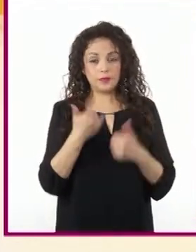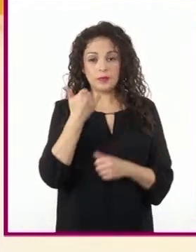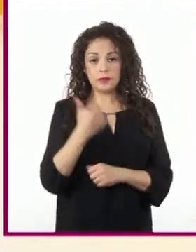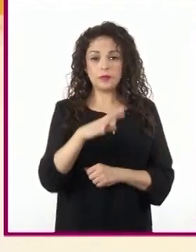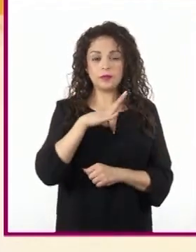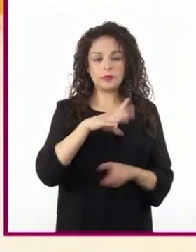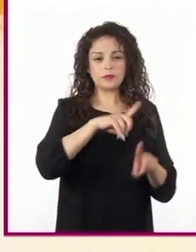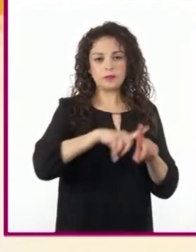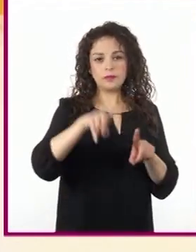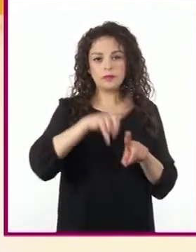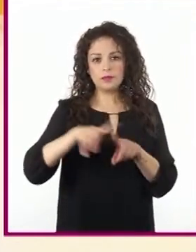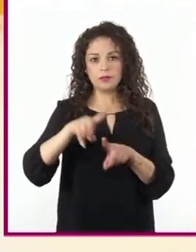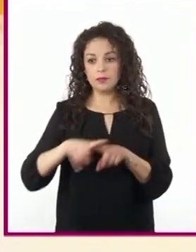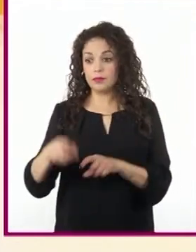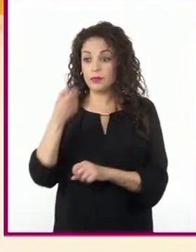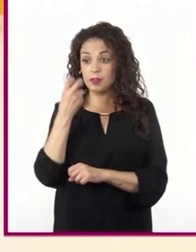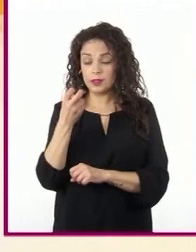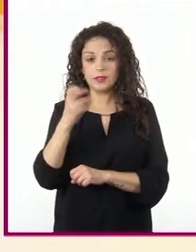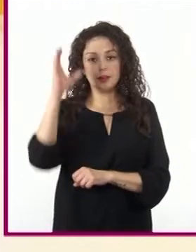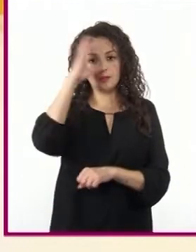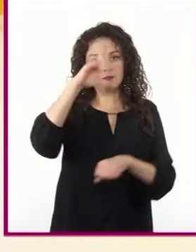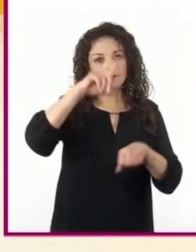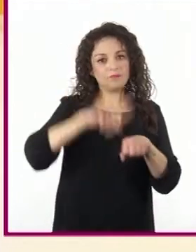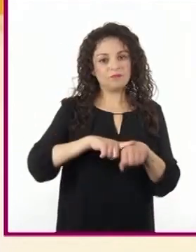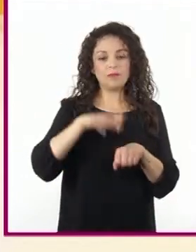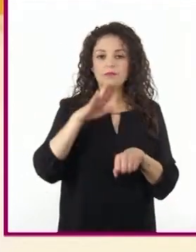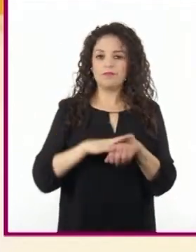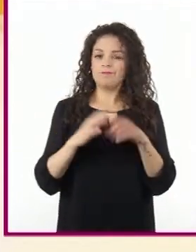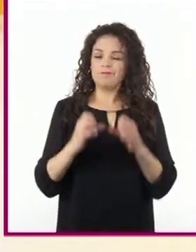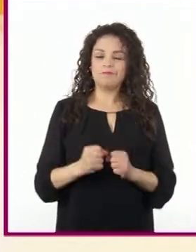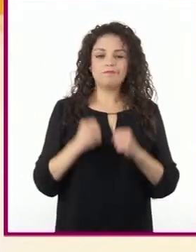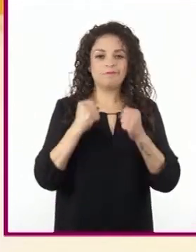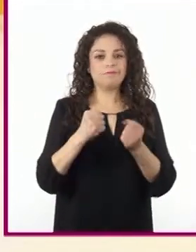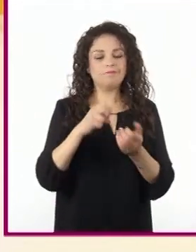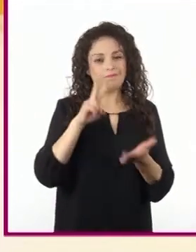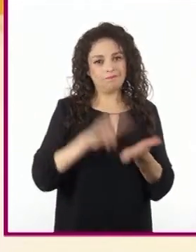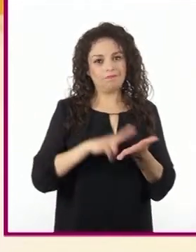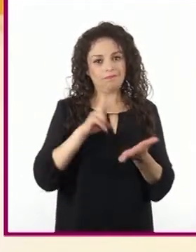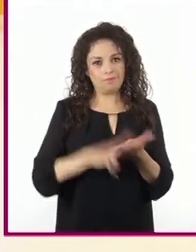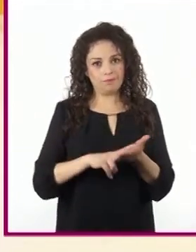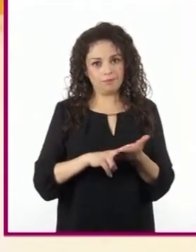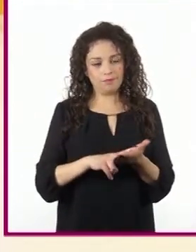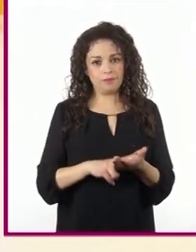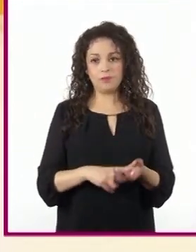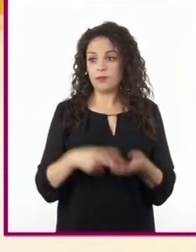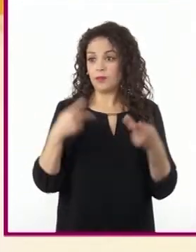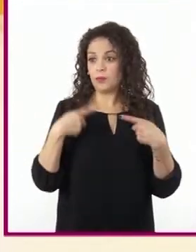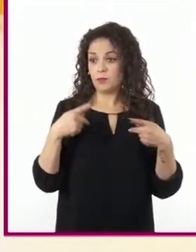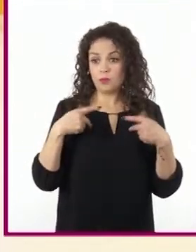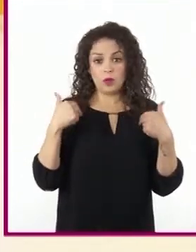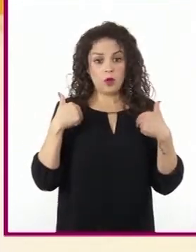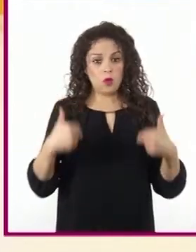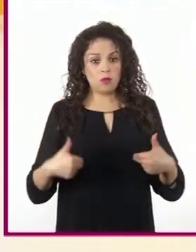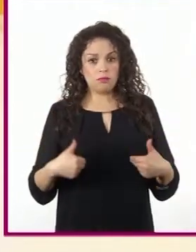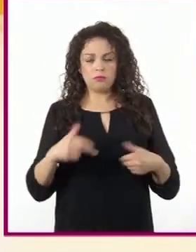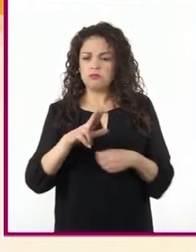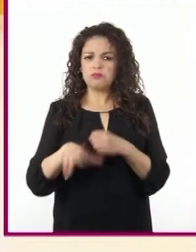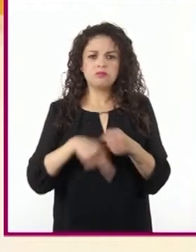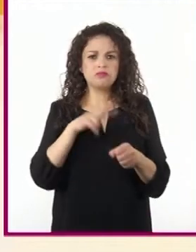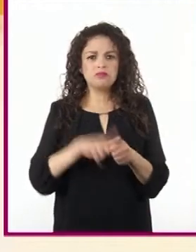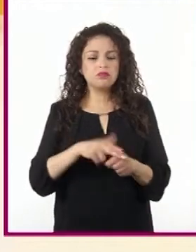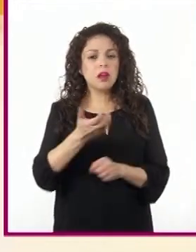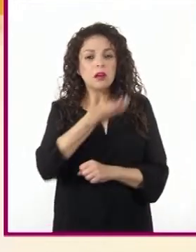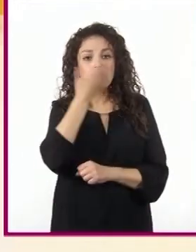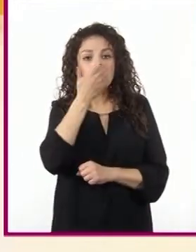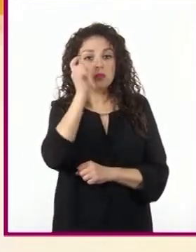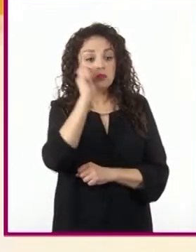diversidad enriquece su cultura. Se dice que el ser humano es gregario por naturaleza, porque tiende a agruparse con otros